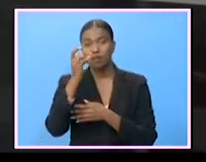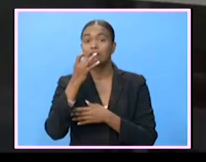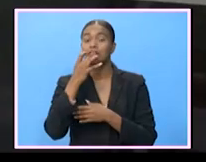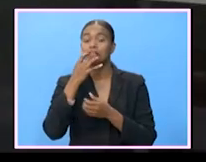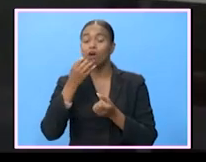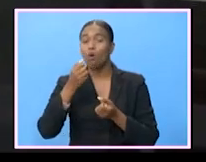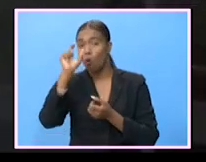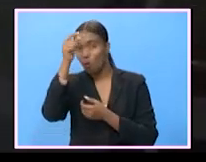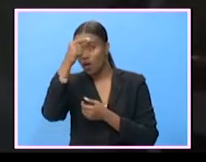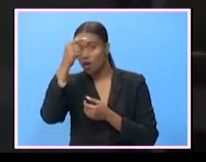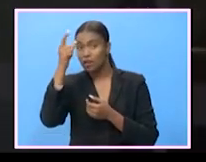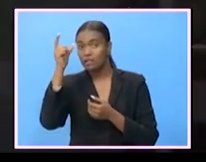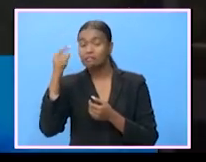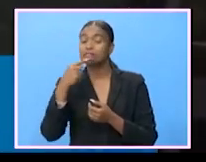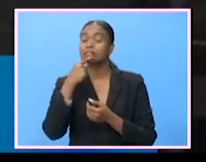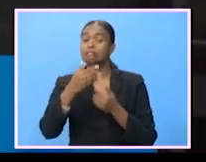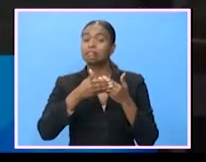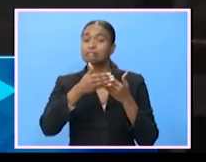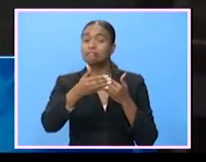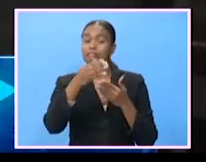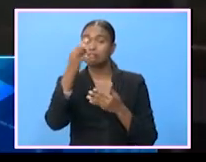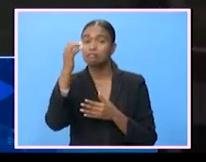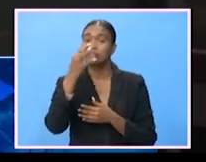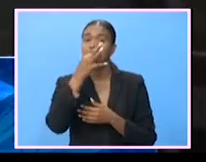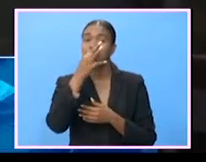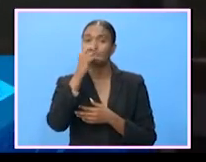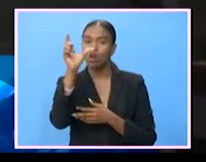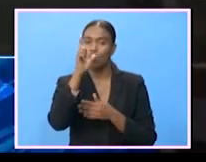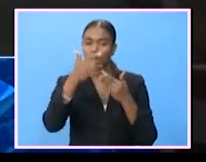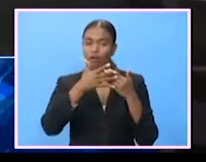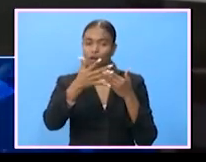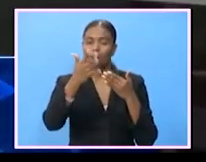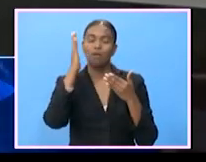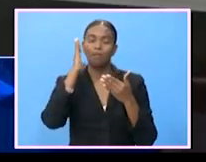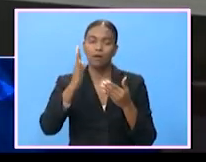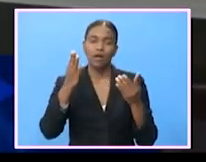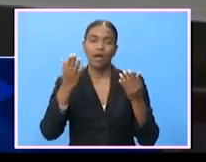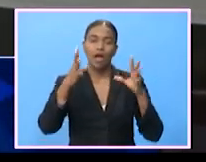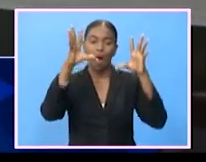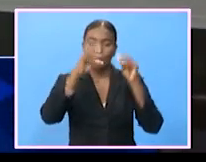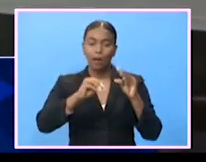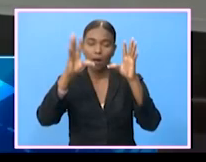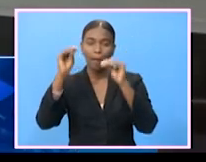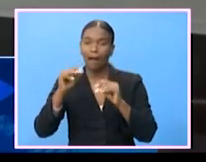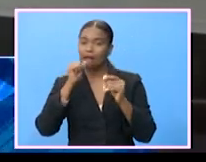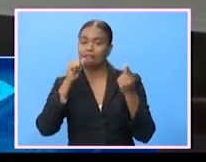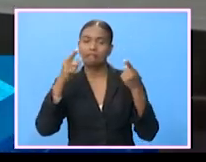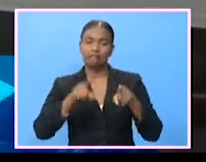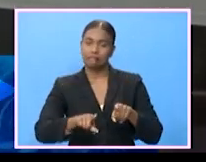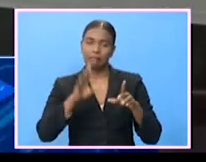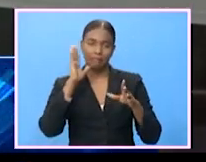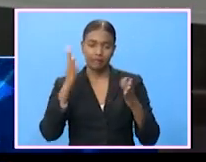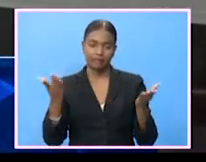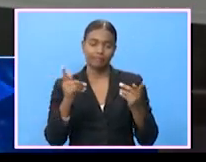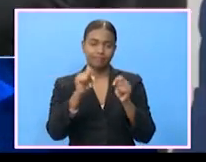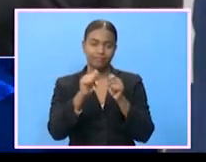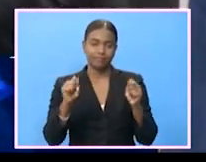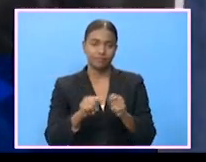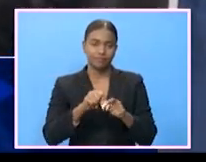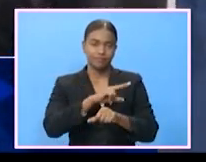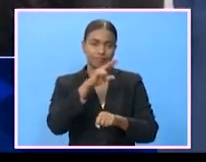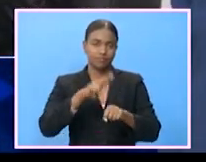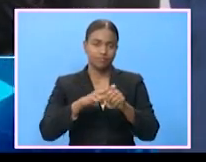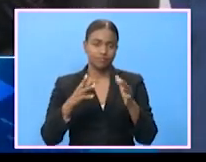electricidad, garantizaron que a partir del próximo lunes se registrarán menos apagones en el territorio nacional.